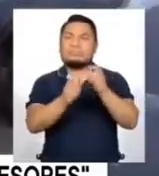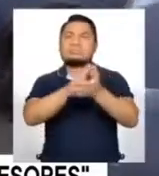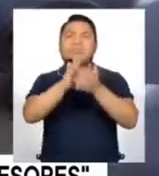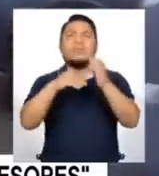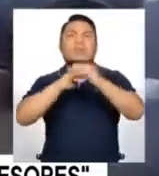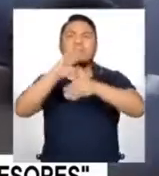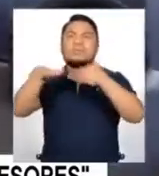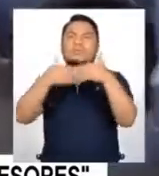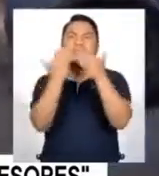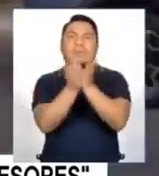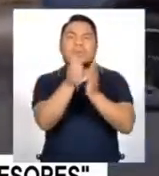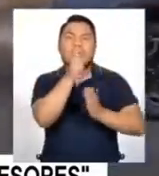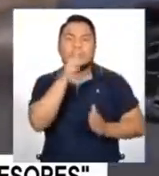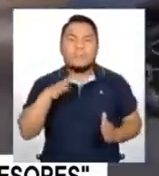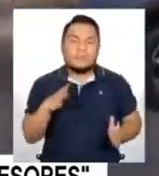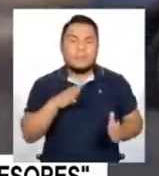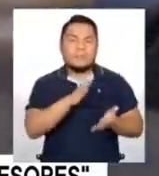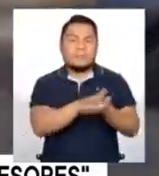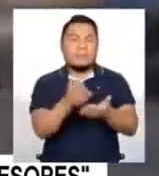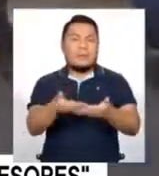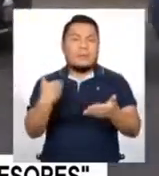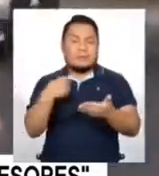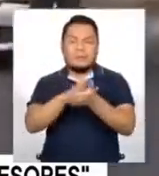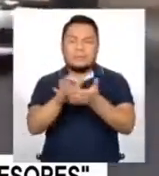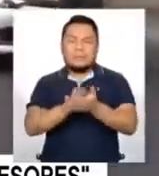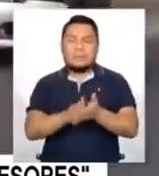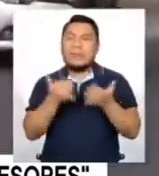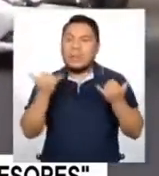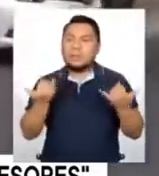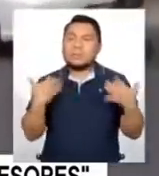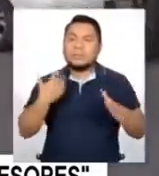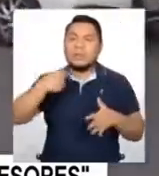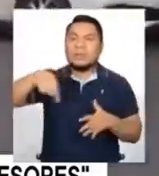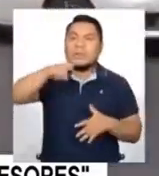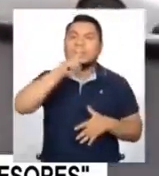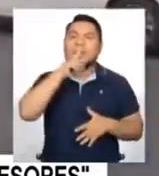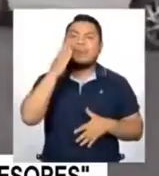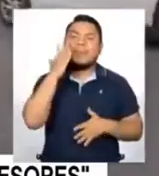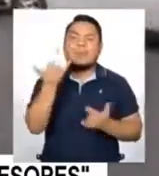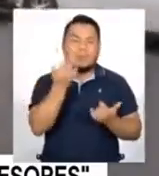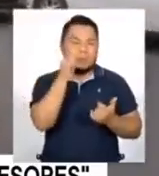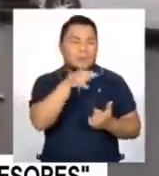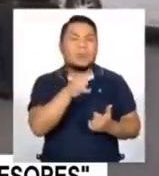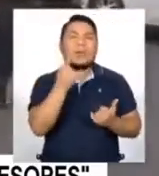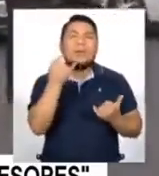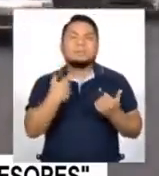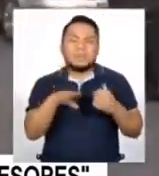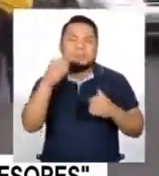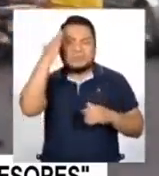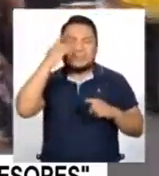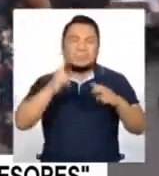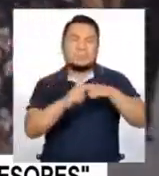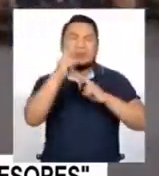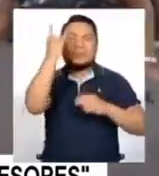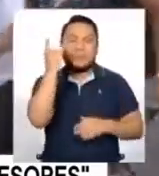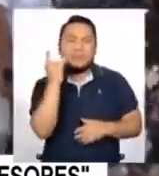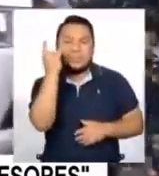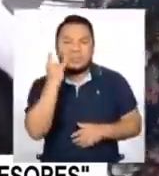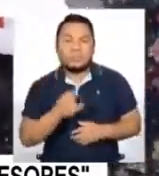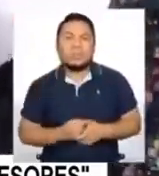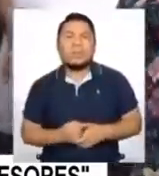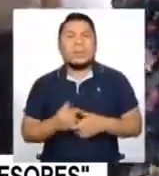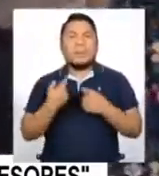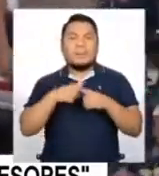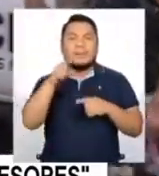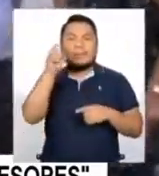todos los colegios privados. Entonces, ahora estamos hablando de una situación de emergencia, y es la oportunidad más bien, en vez de